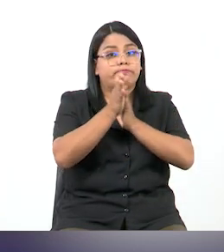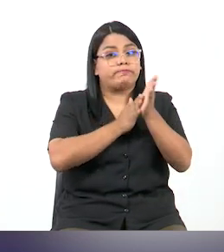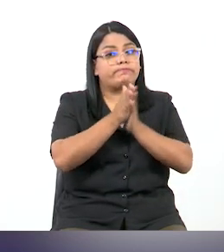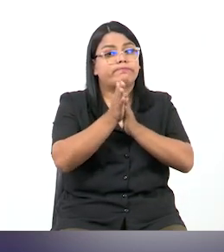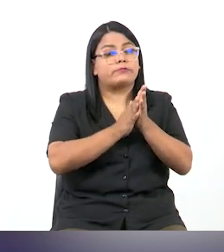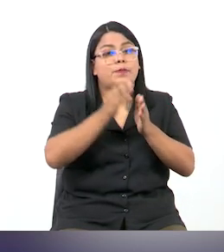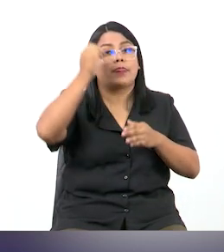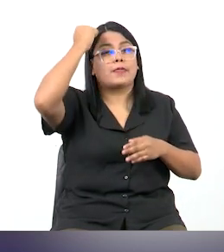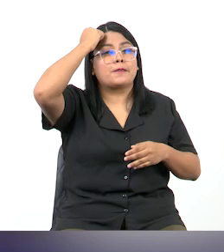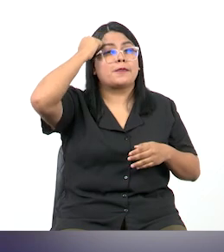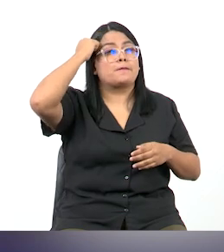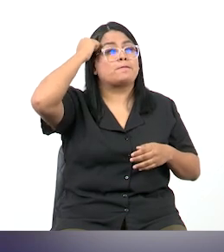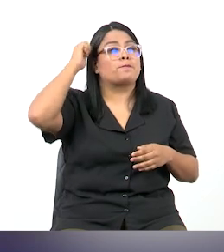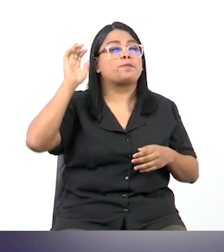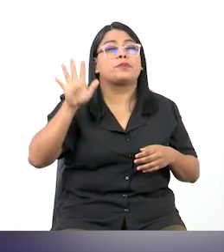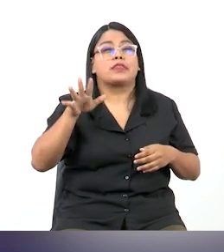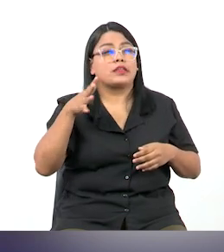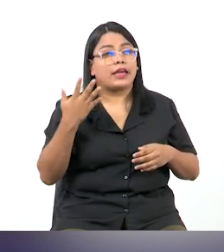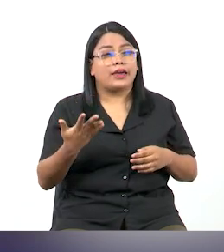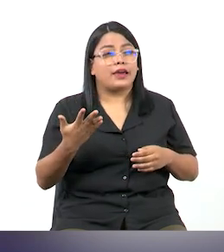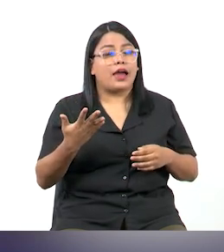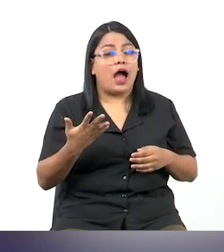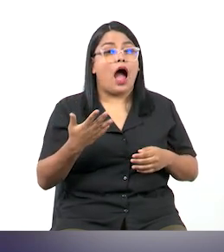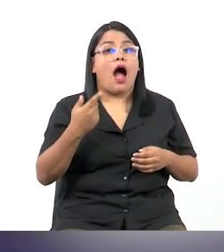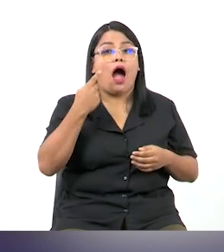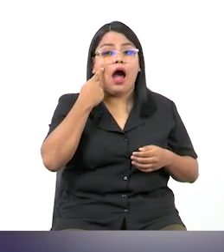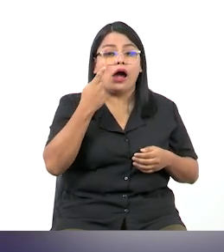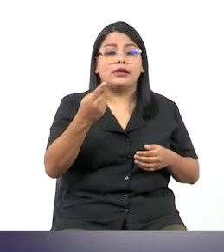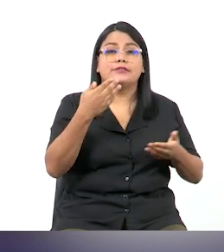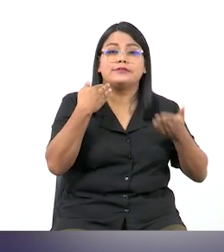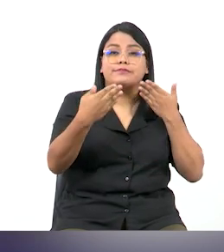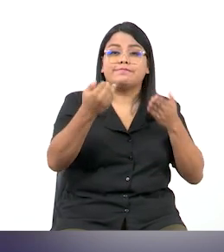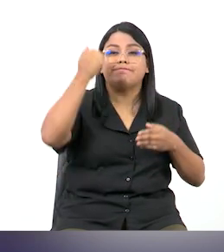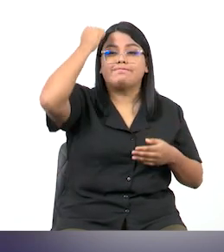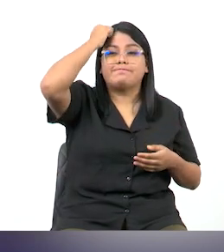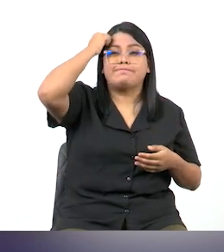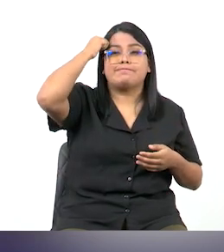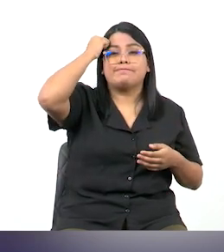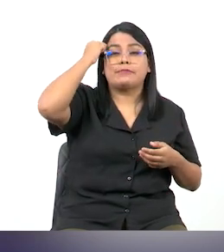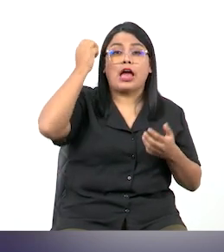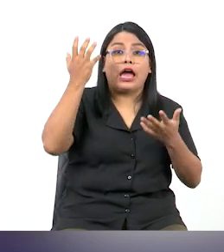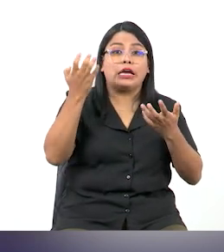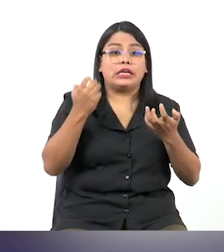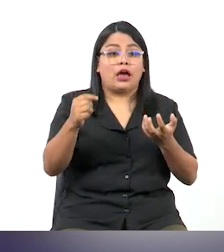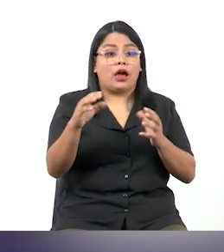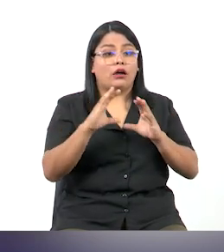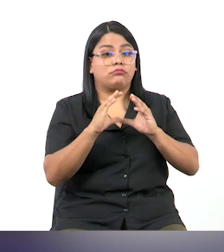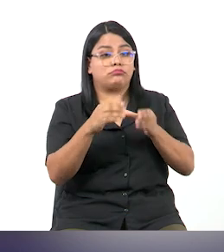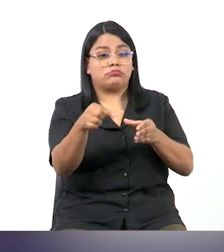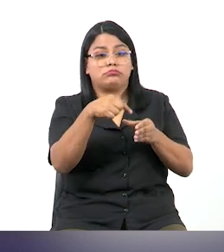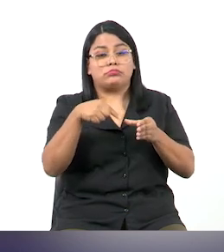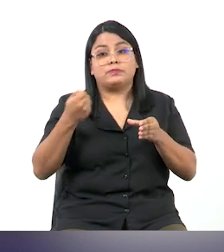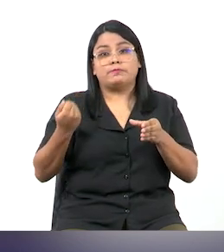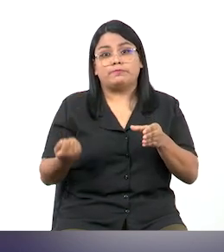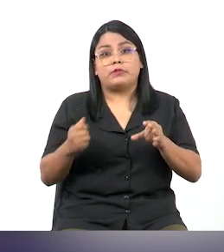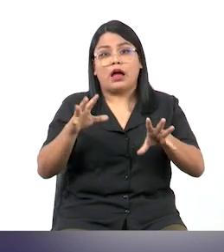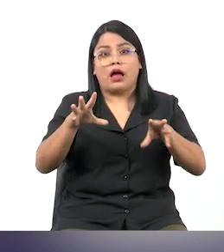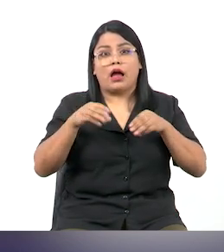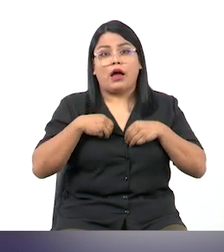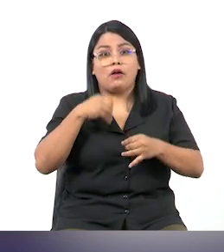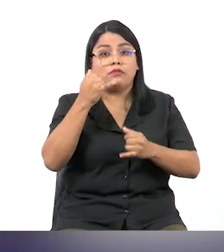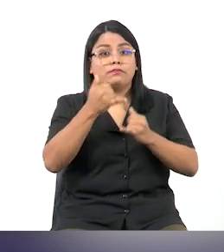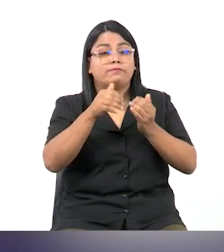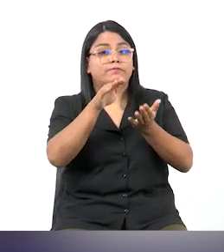interés. Aprenderás a. Enuncia los aprendizajes que se espera que el estudiantado haya alcanzado